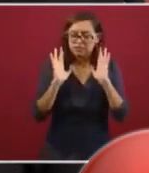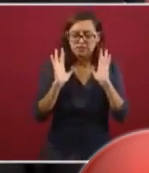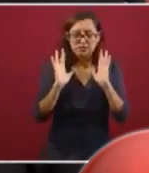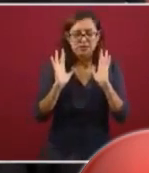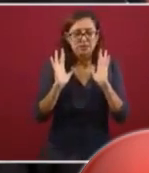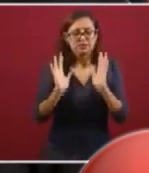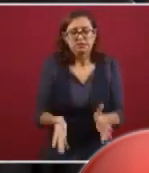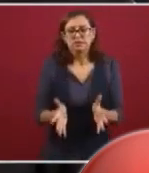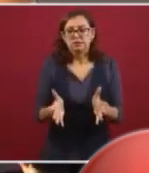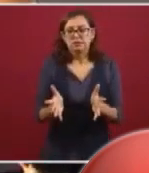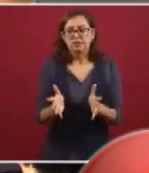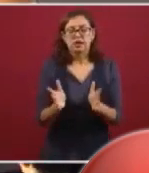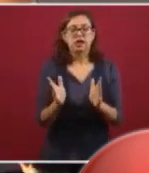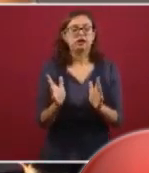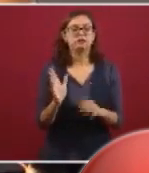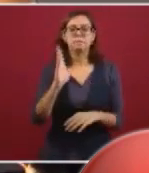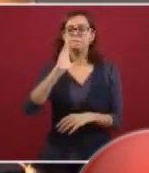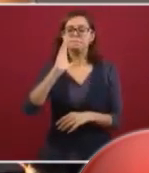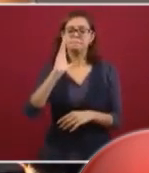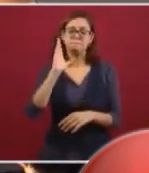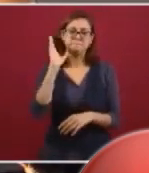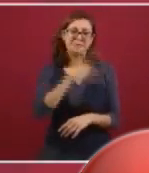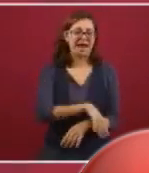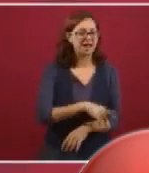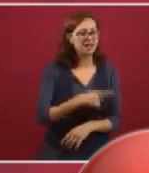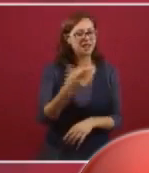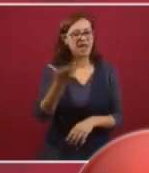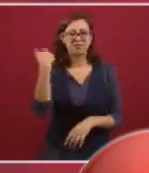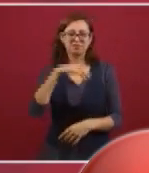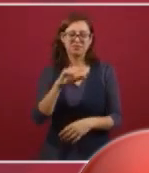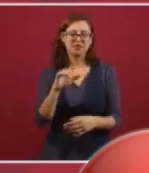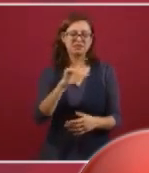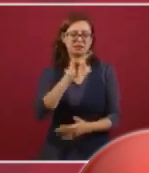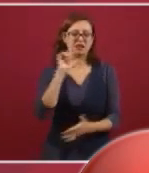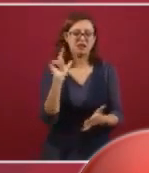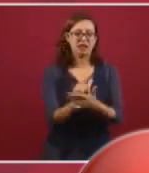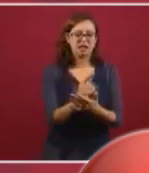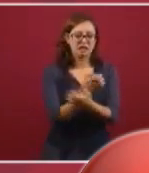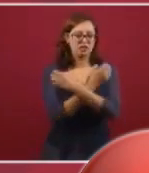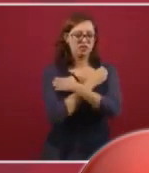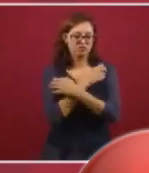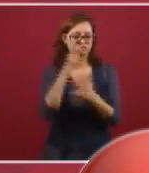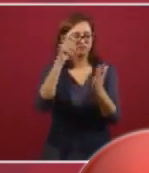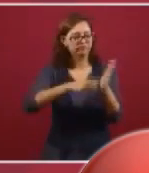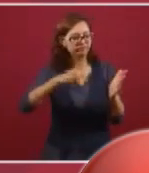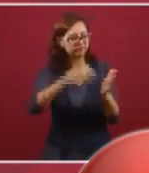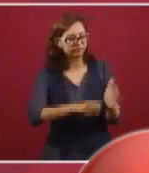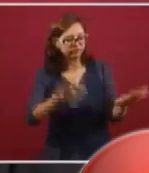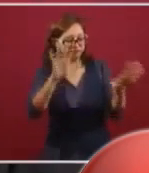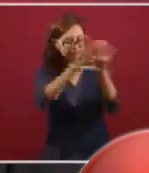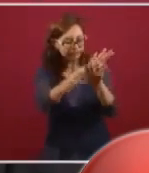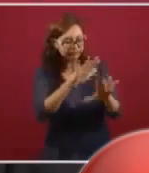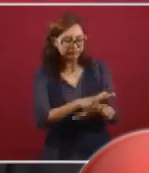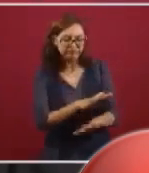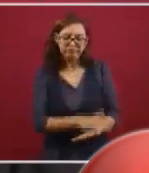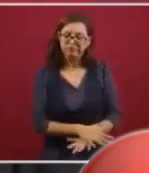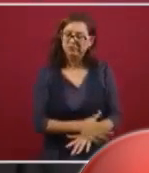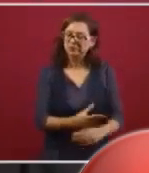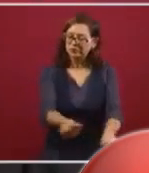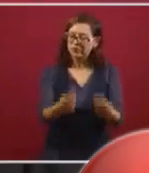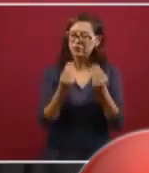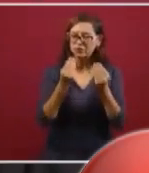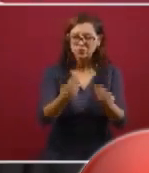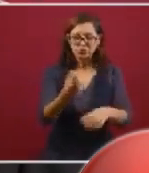de la mal llamada reforma educativa que tanto daño